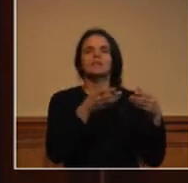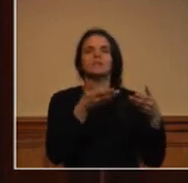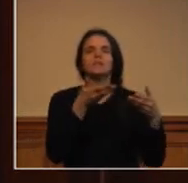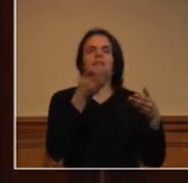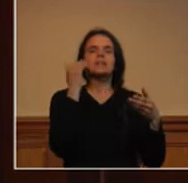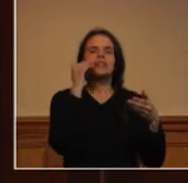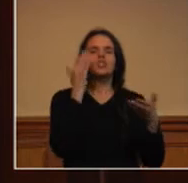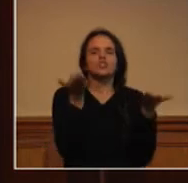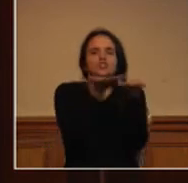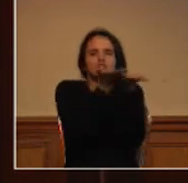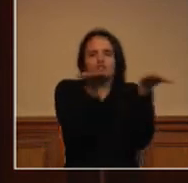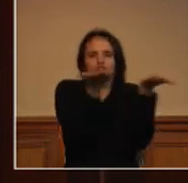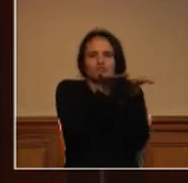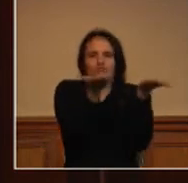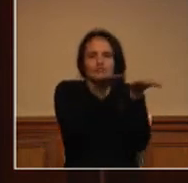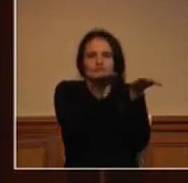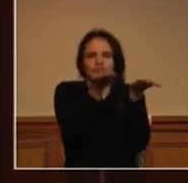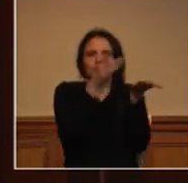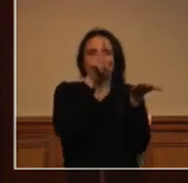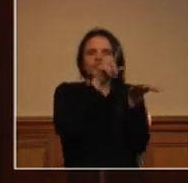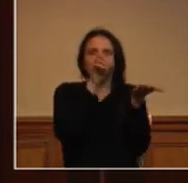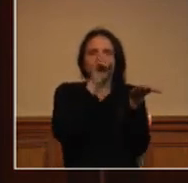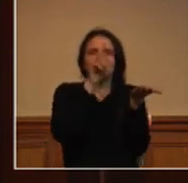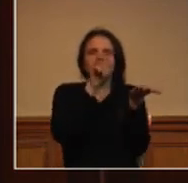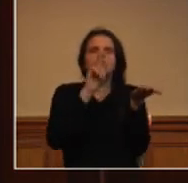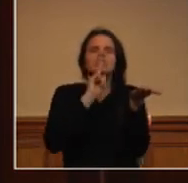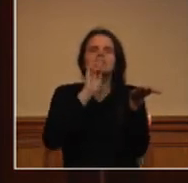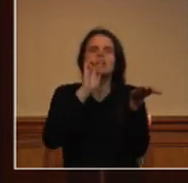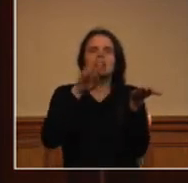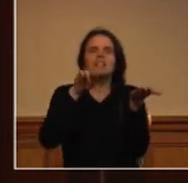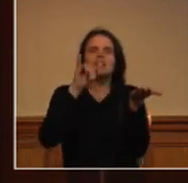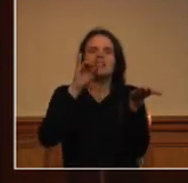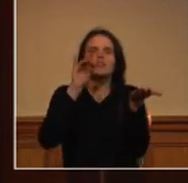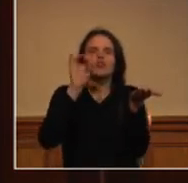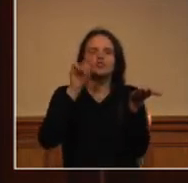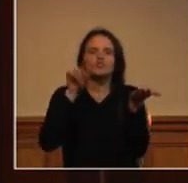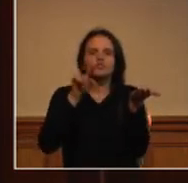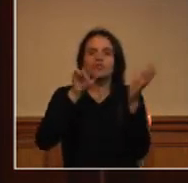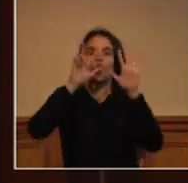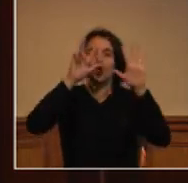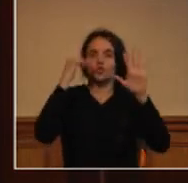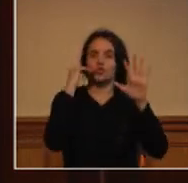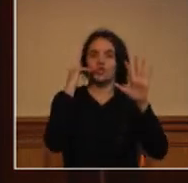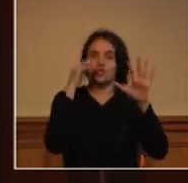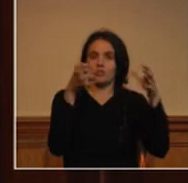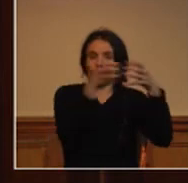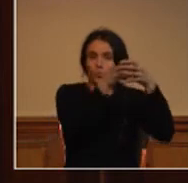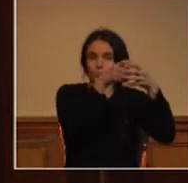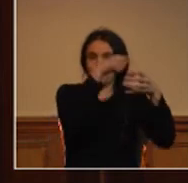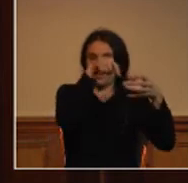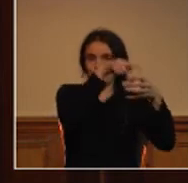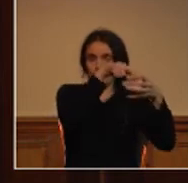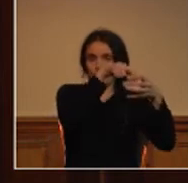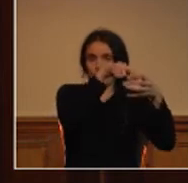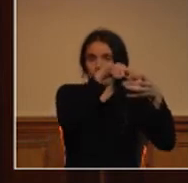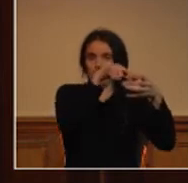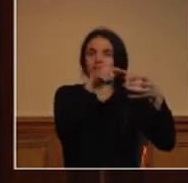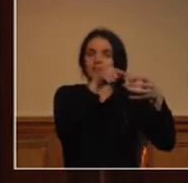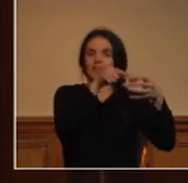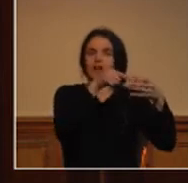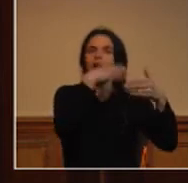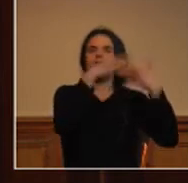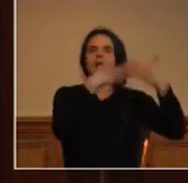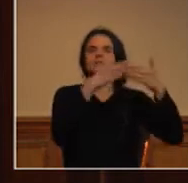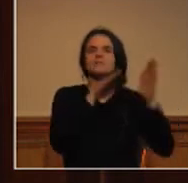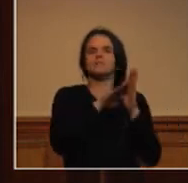sostenidos, ¿ya? Son 8 de 29 niños en quienes registramos un avance